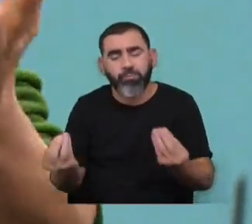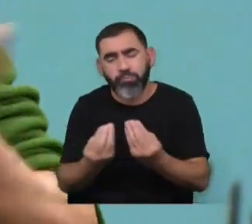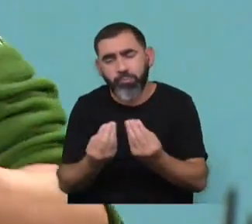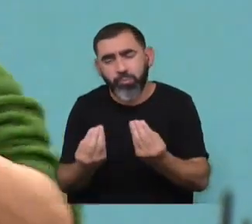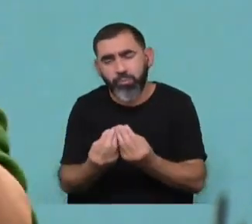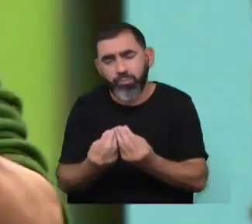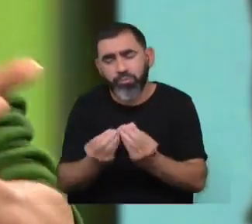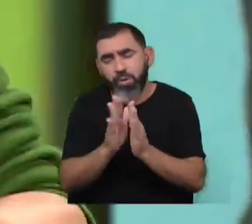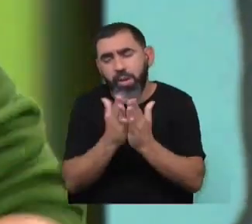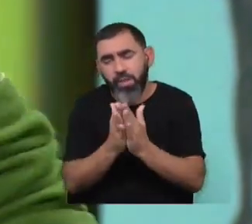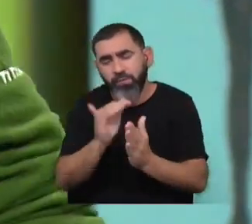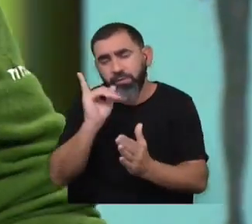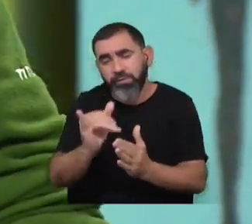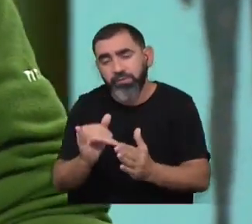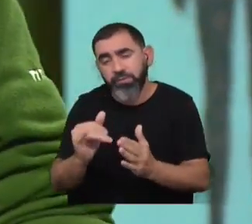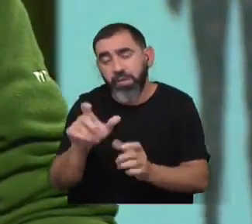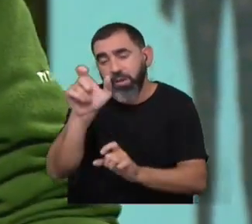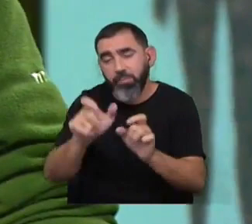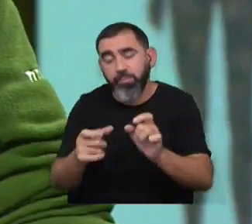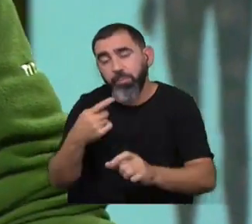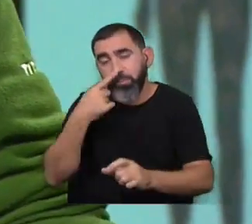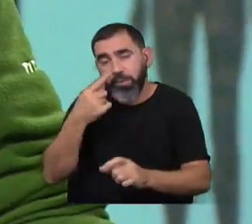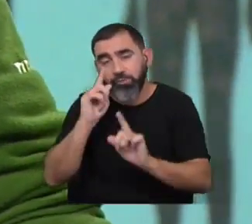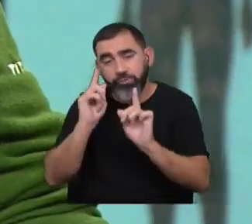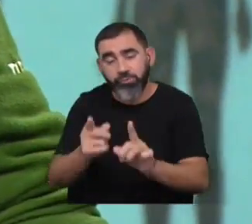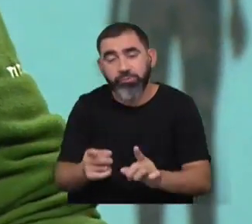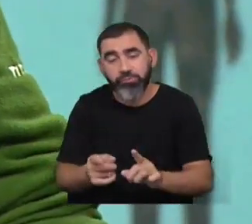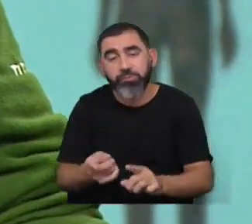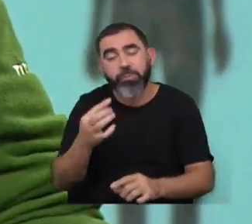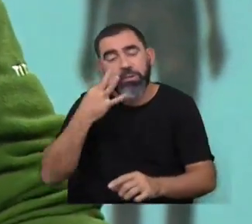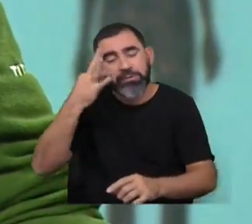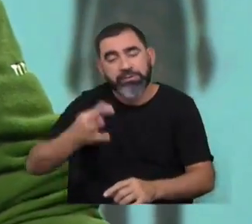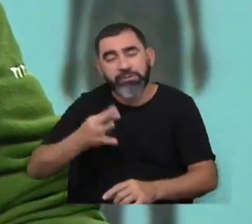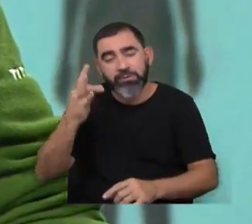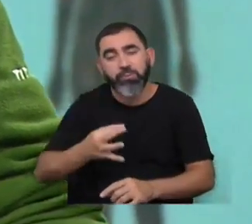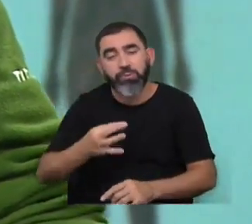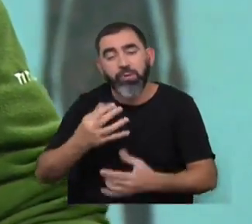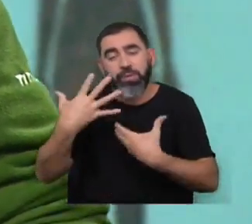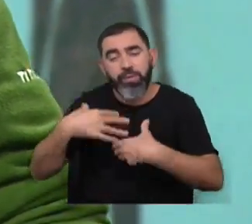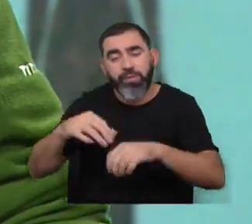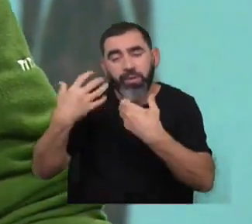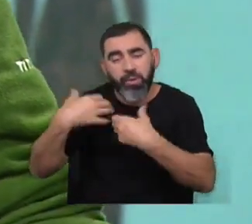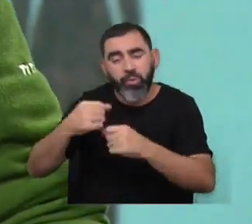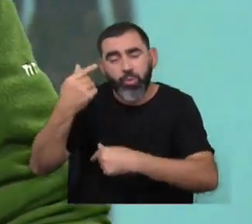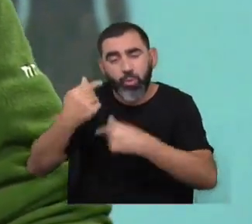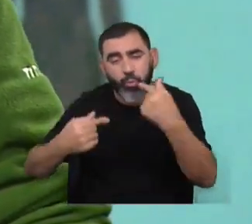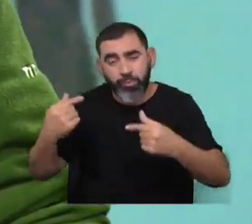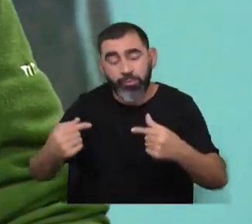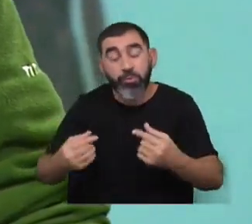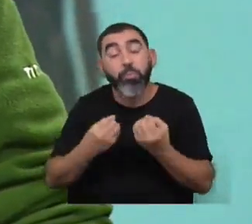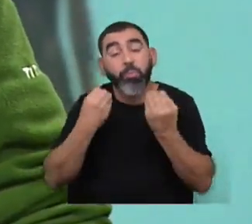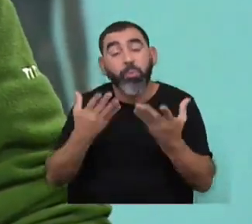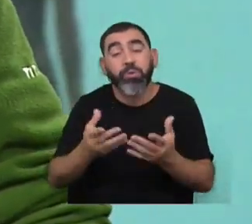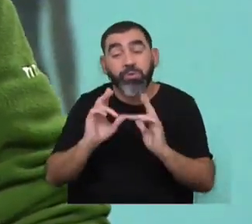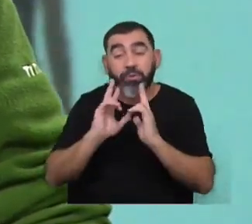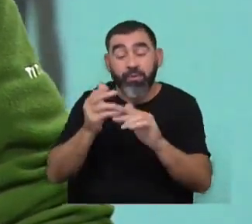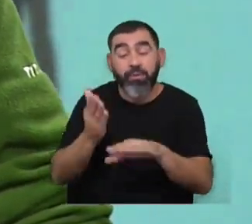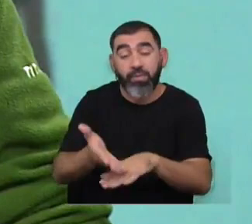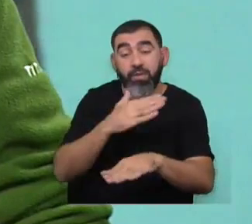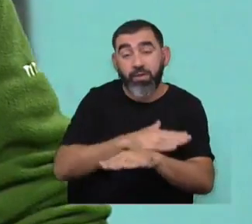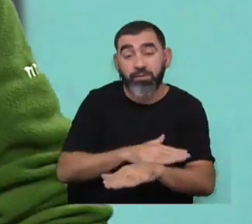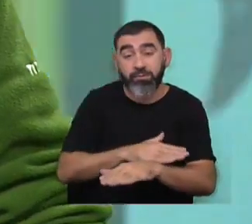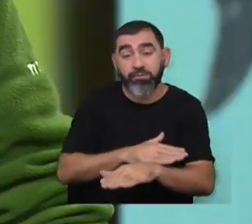más tomos si la gente nos acompaña, si el editorial nos acompaña, pero lo que seguro es que va a haber mucho más descubrimientos. Sobre todo por esto que te decía, de